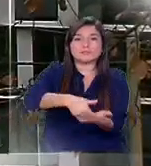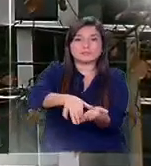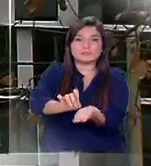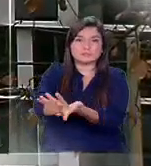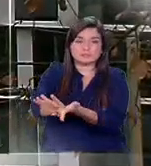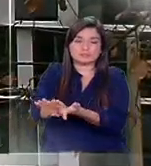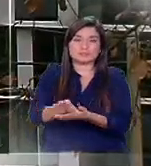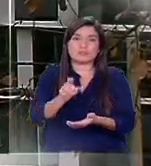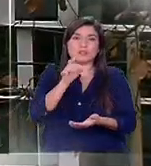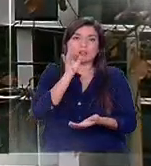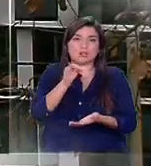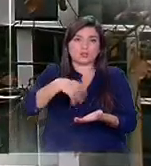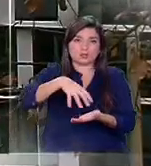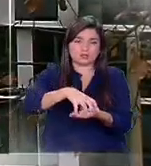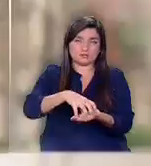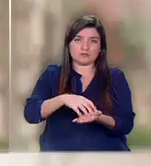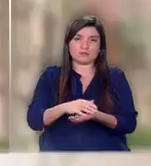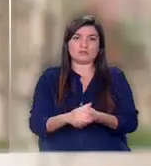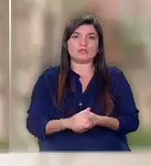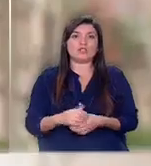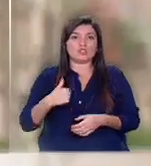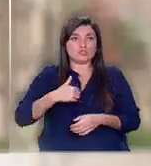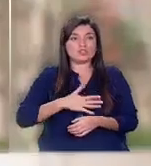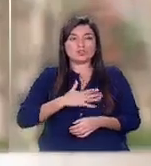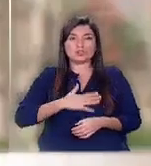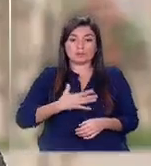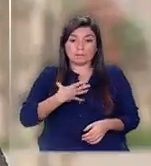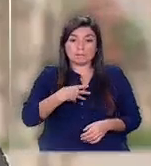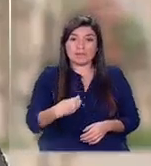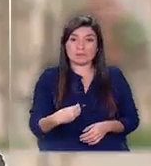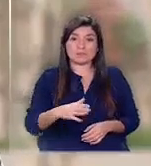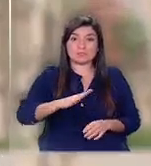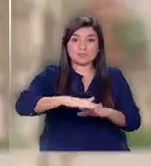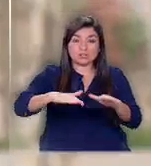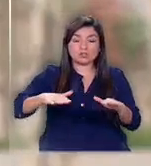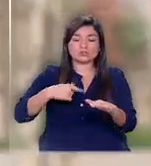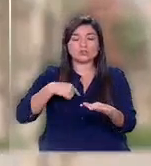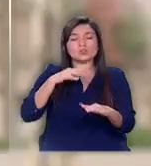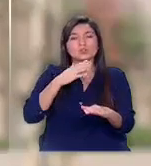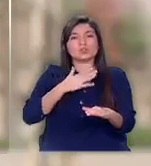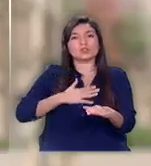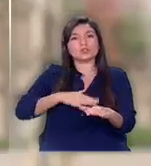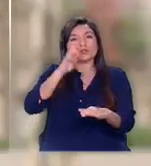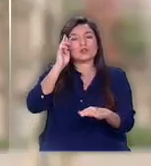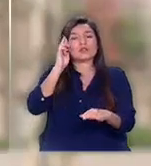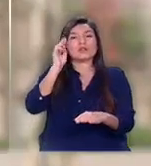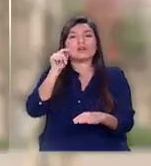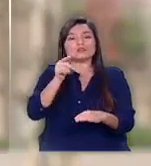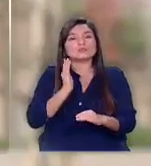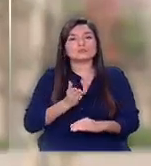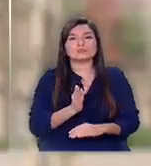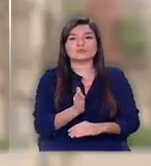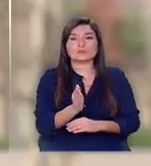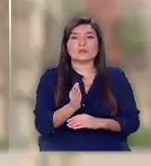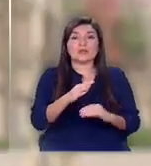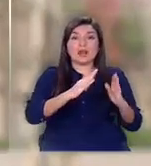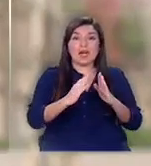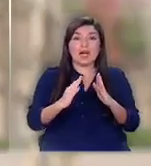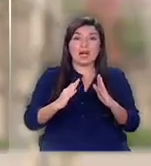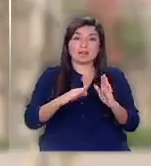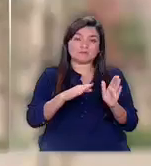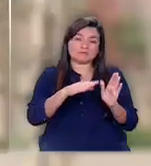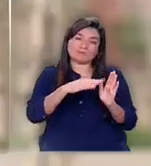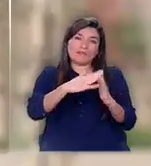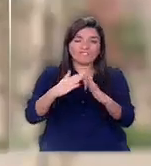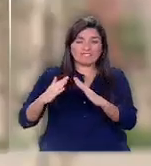este patrimonio para mis hijos y que en la Villa San Luis, que fue nuestra primera vivienda, como